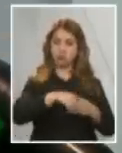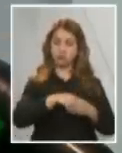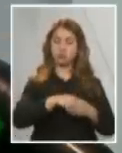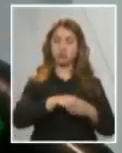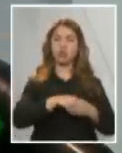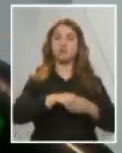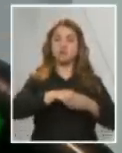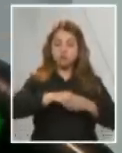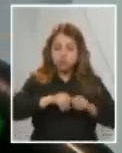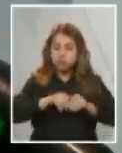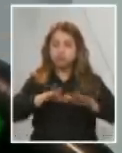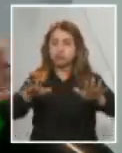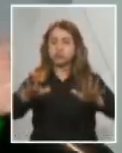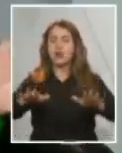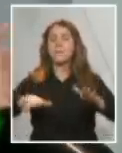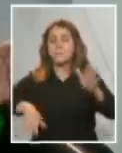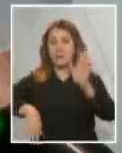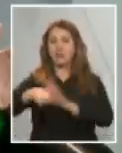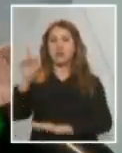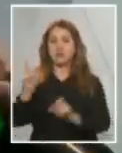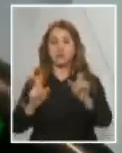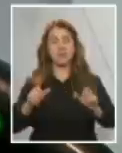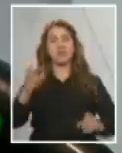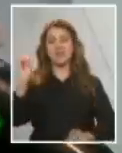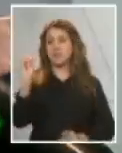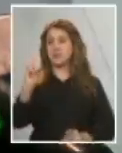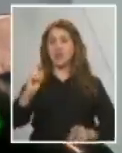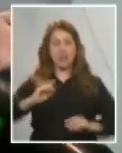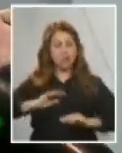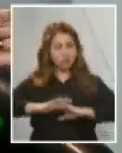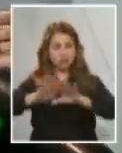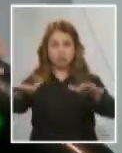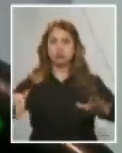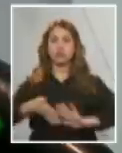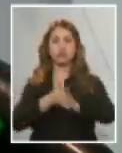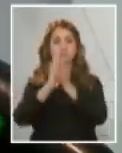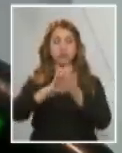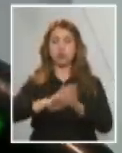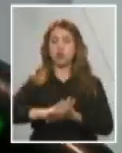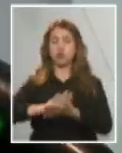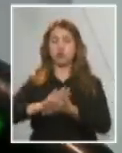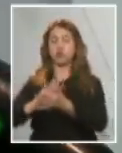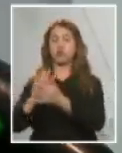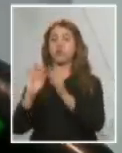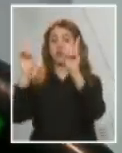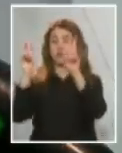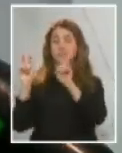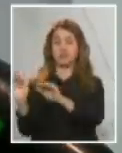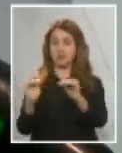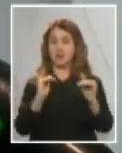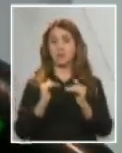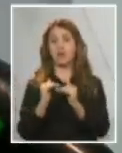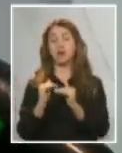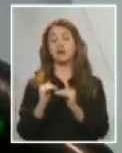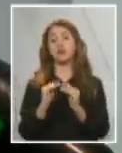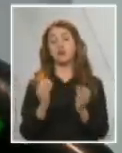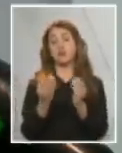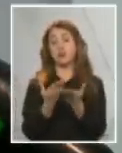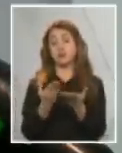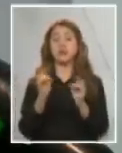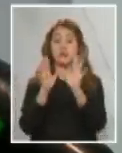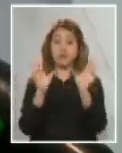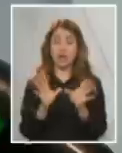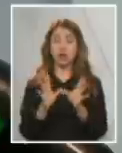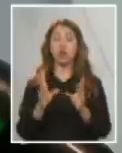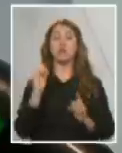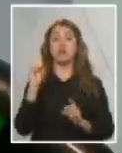la mirada y vean que la discapacidad está en todos los ámbitos, ¿cierto? Uh-huh. Y en ese sentido física. Yo creo hay sí, claro.